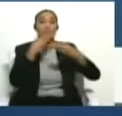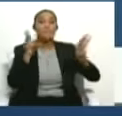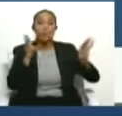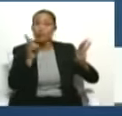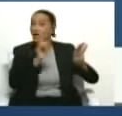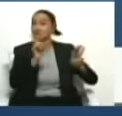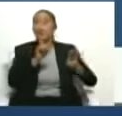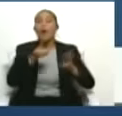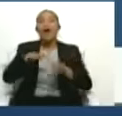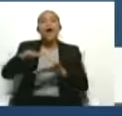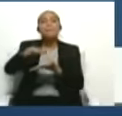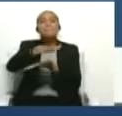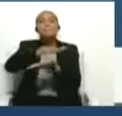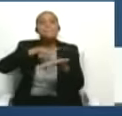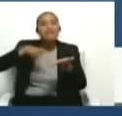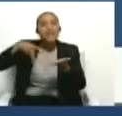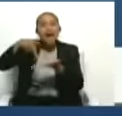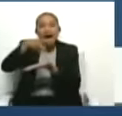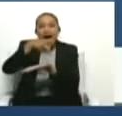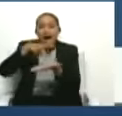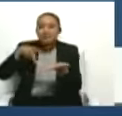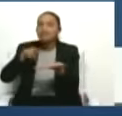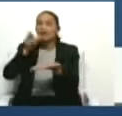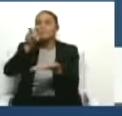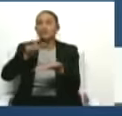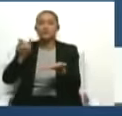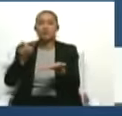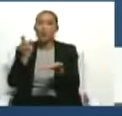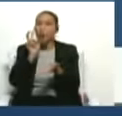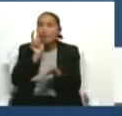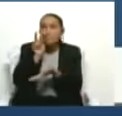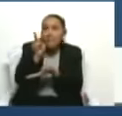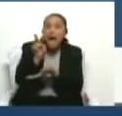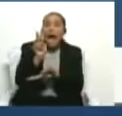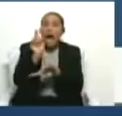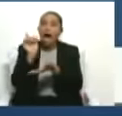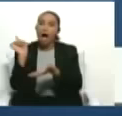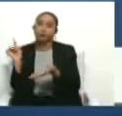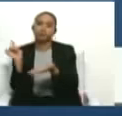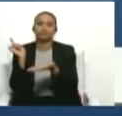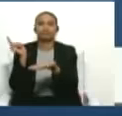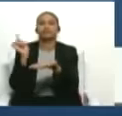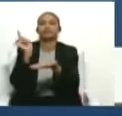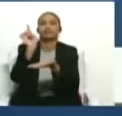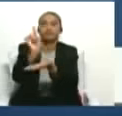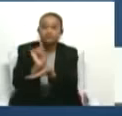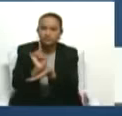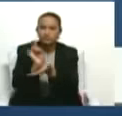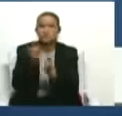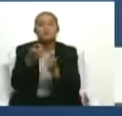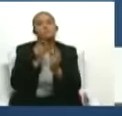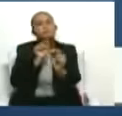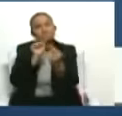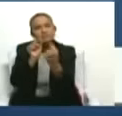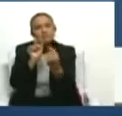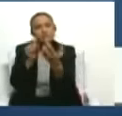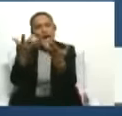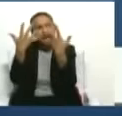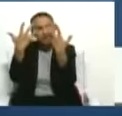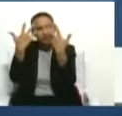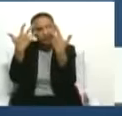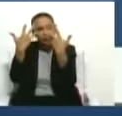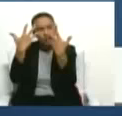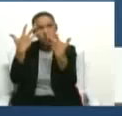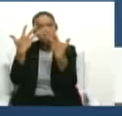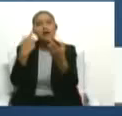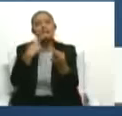plazas donde la gente ya sabe, se acerca, están los fiscales con sus actas de entrevista para atender a nuestro